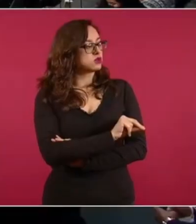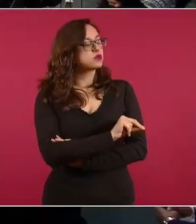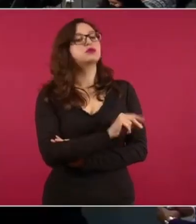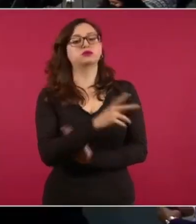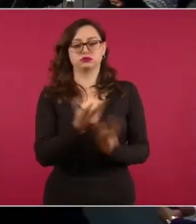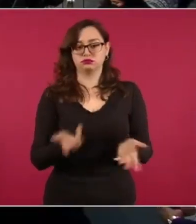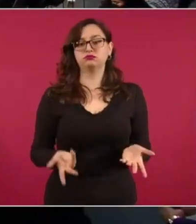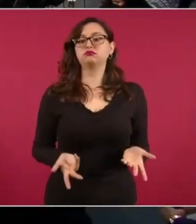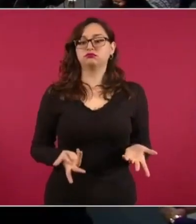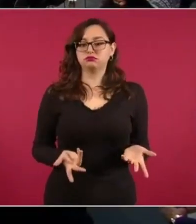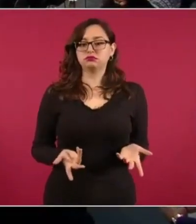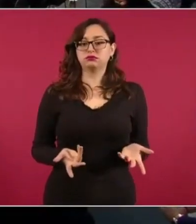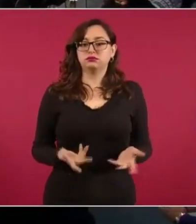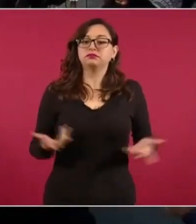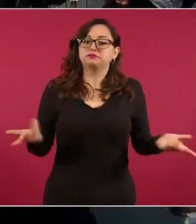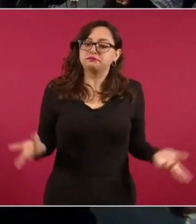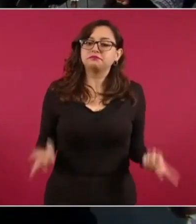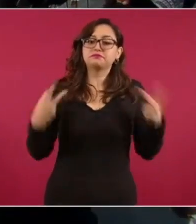Entonces,